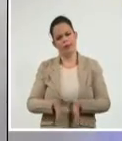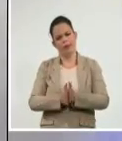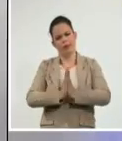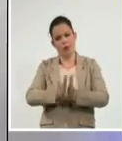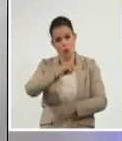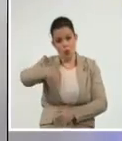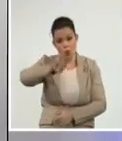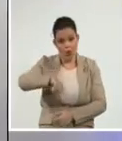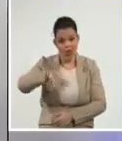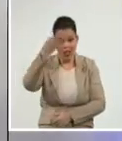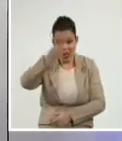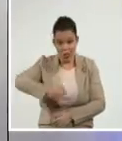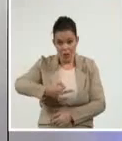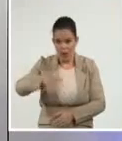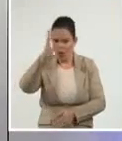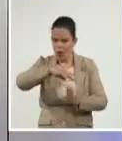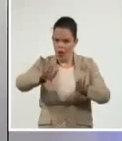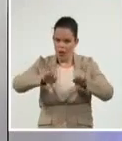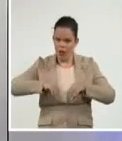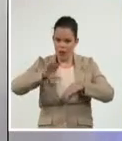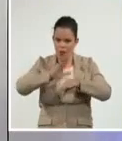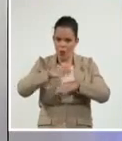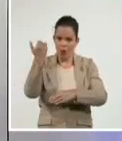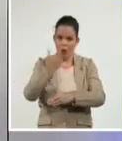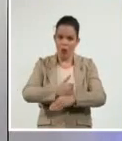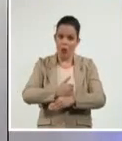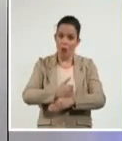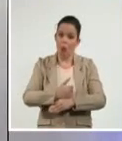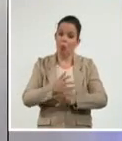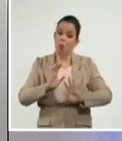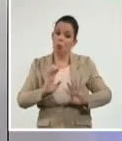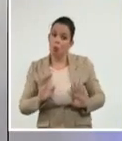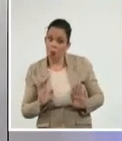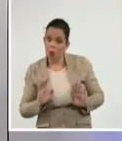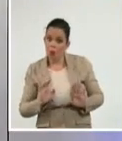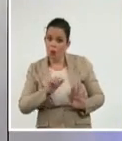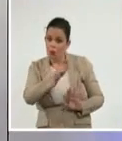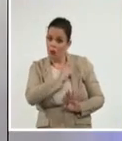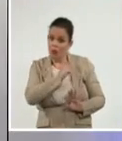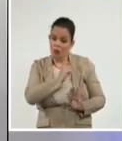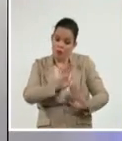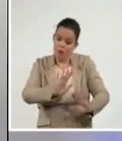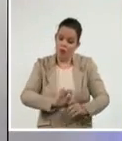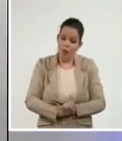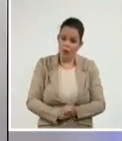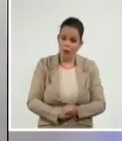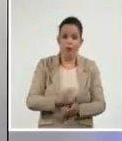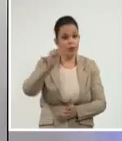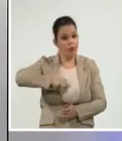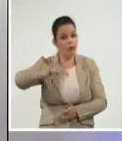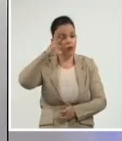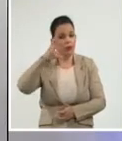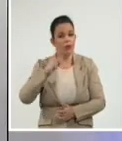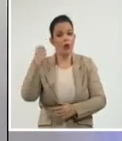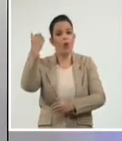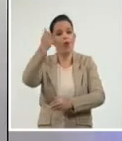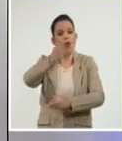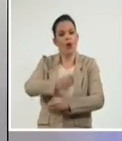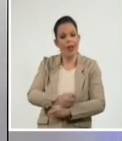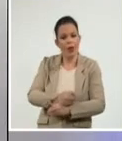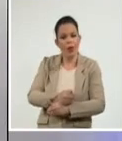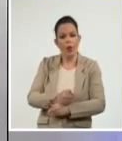bloqueo es porque no quiere o es muy oportunista. A estas alturas es importante entender que el bloqueo no es una